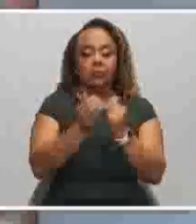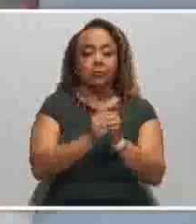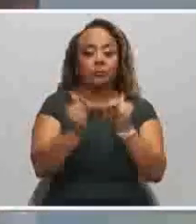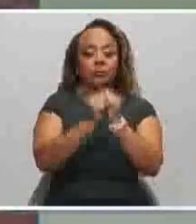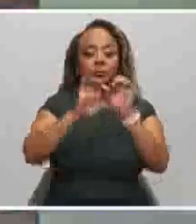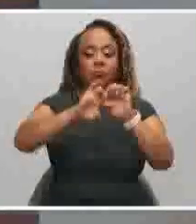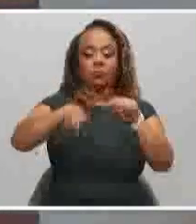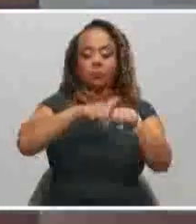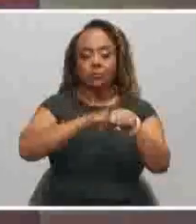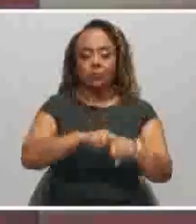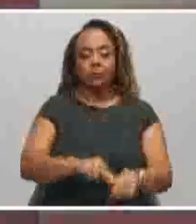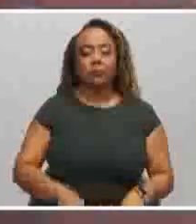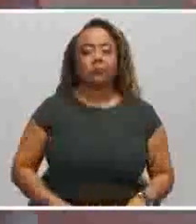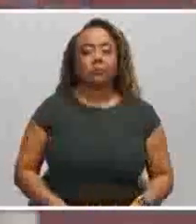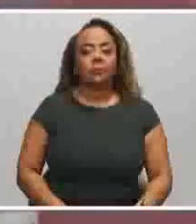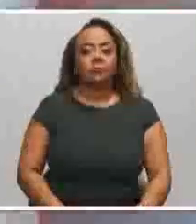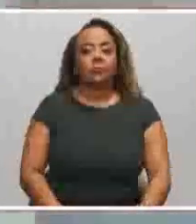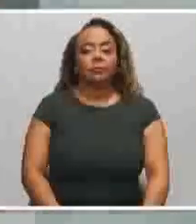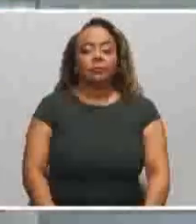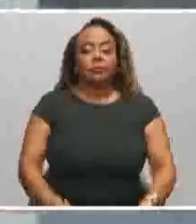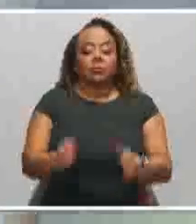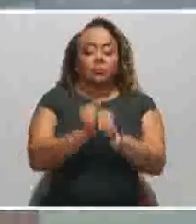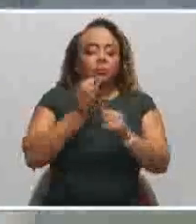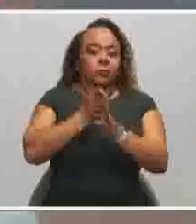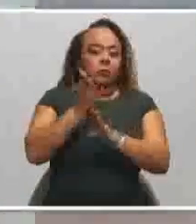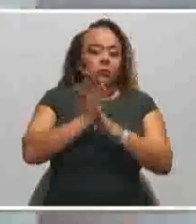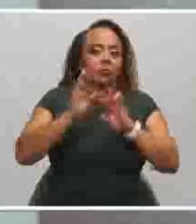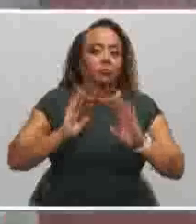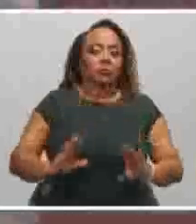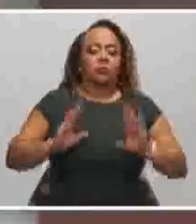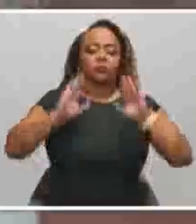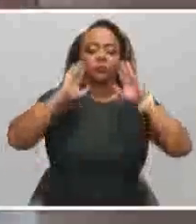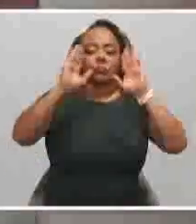selección nacional, con una carrera extraordinaria.